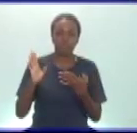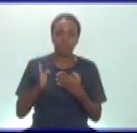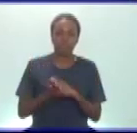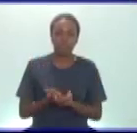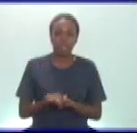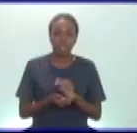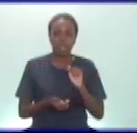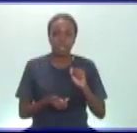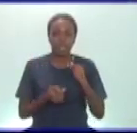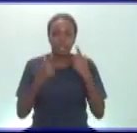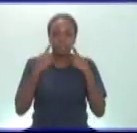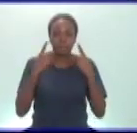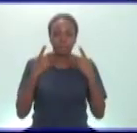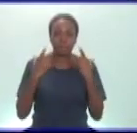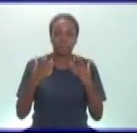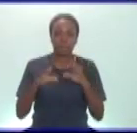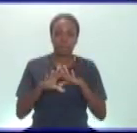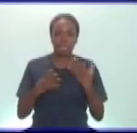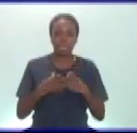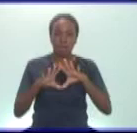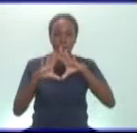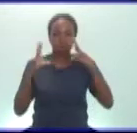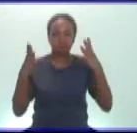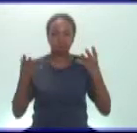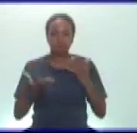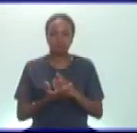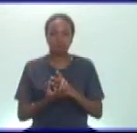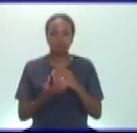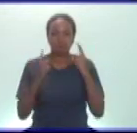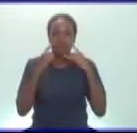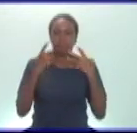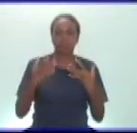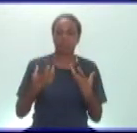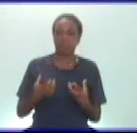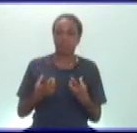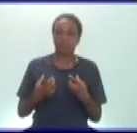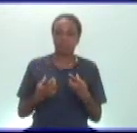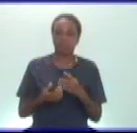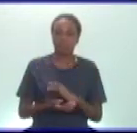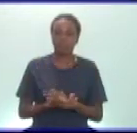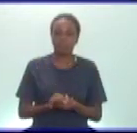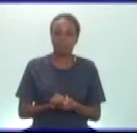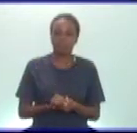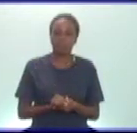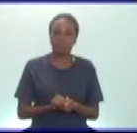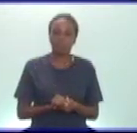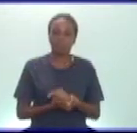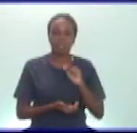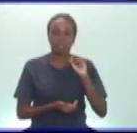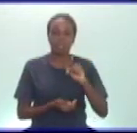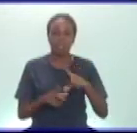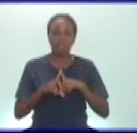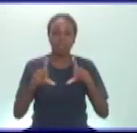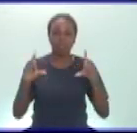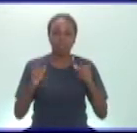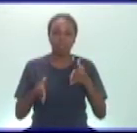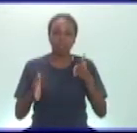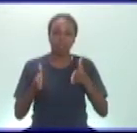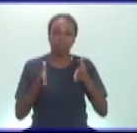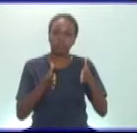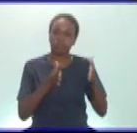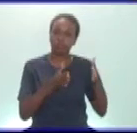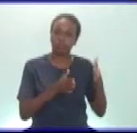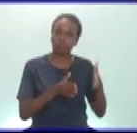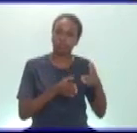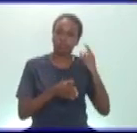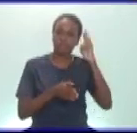casi universal, que consiste en una breve historia de la civilización desde sus orígenes hasta la actualidad, y son textos ordenados en forma cronológica